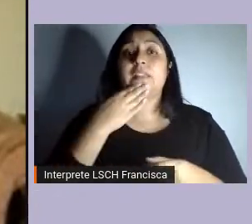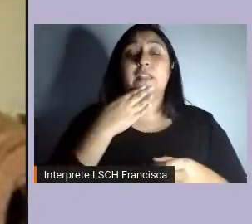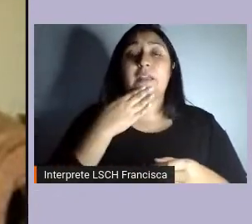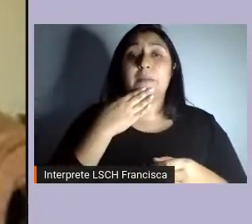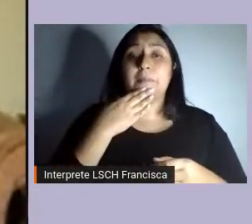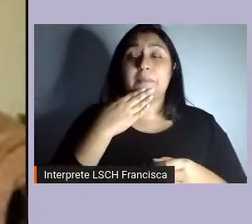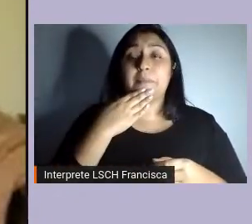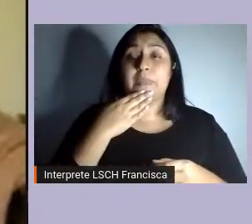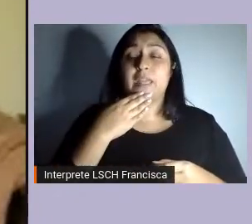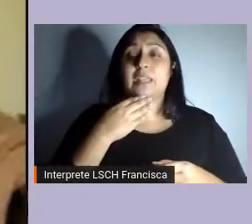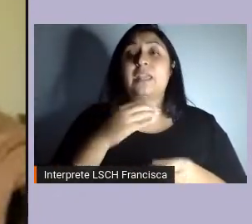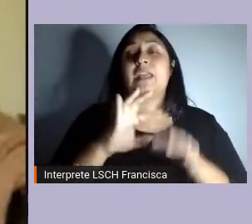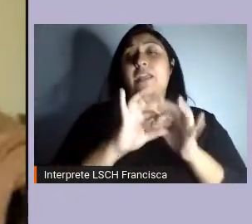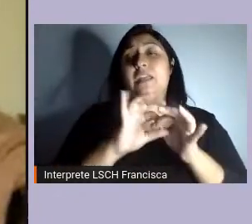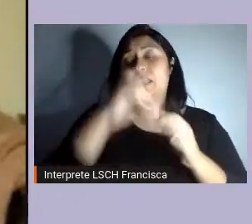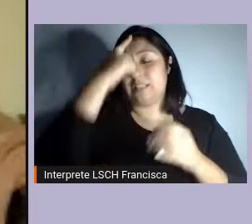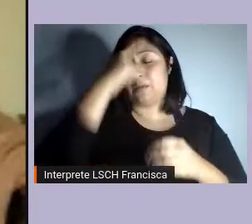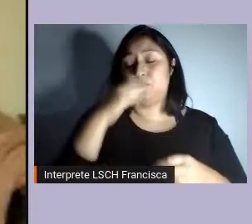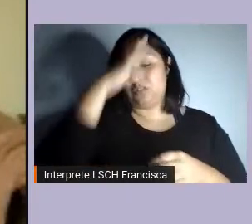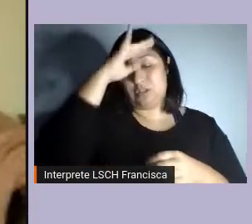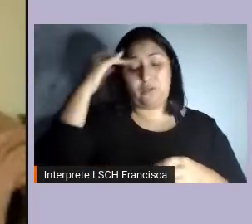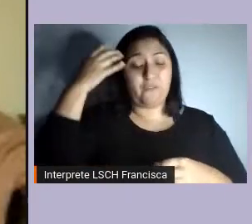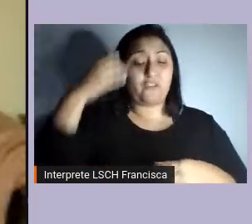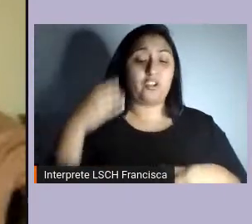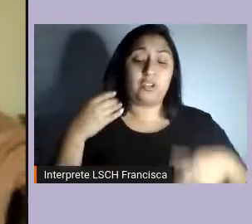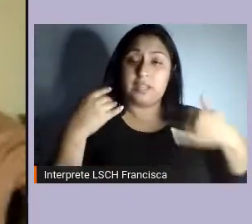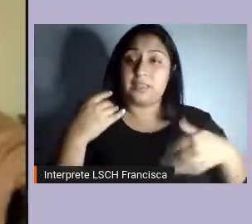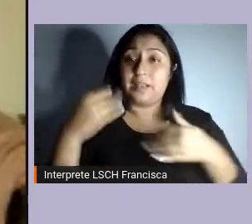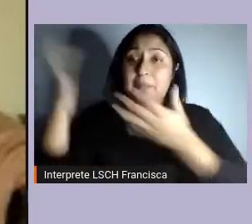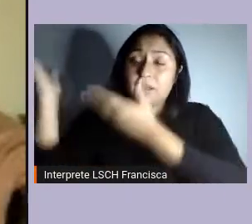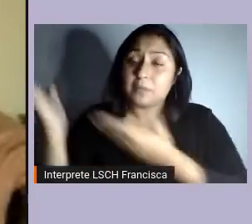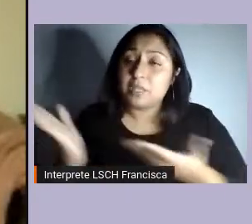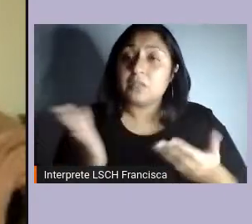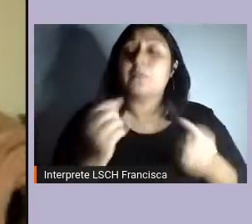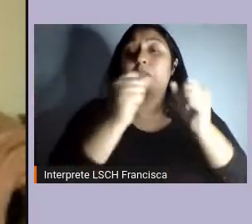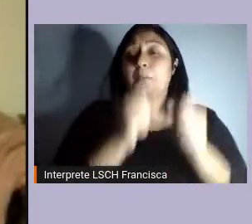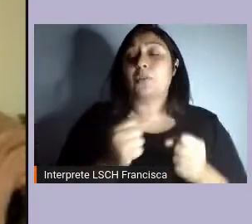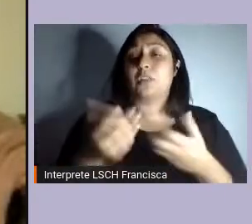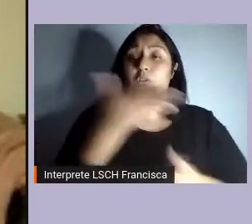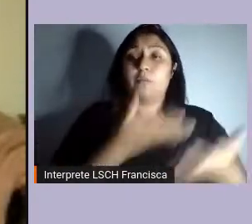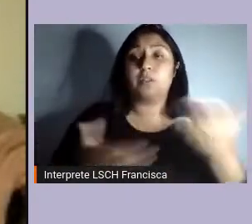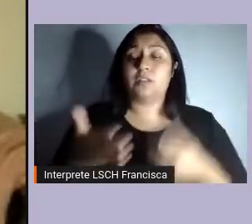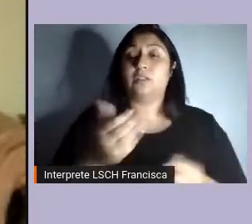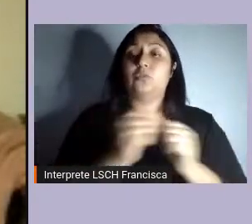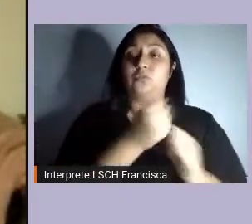me invitó para compartir con ustedes en estos jardines humanos.